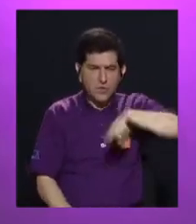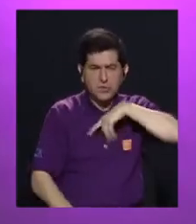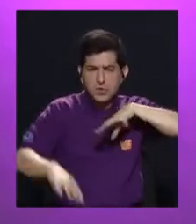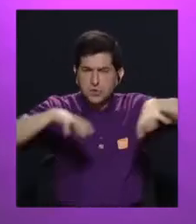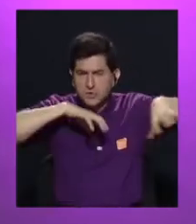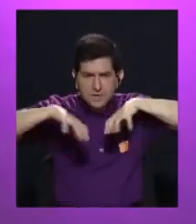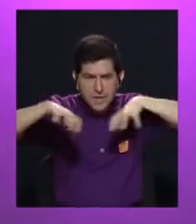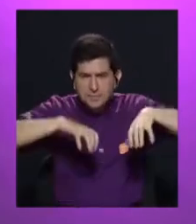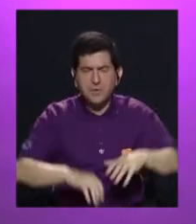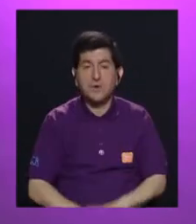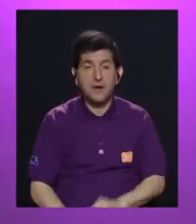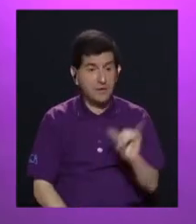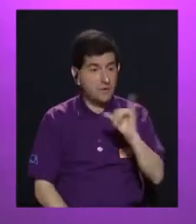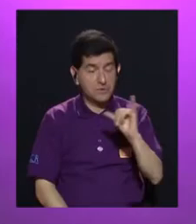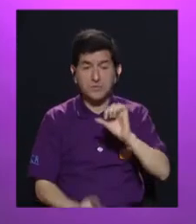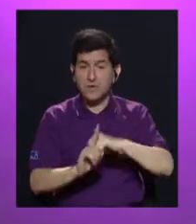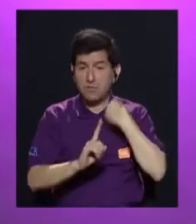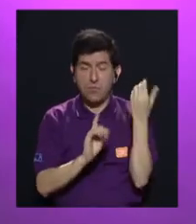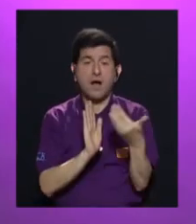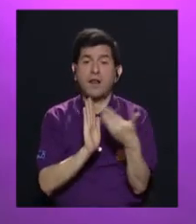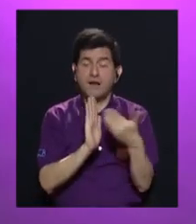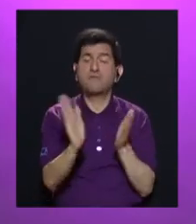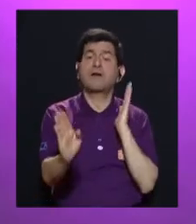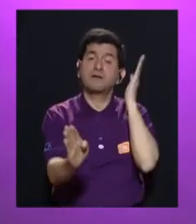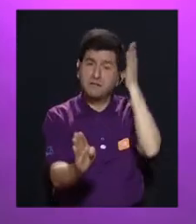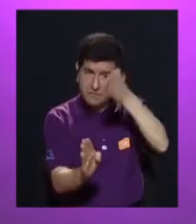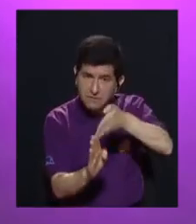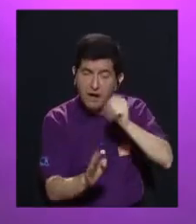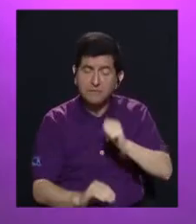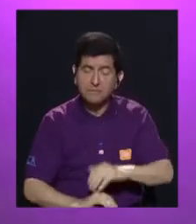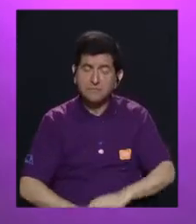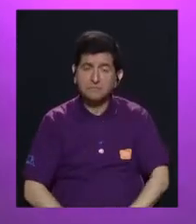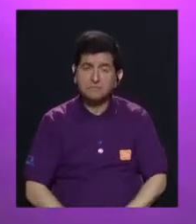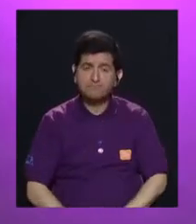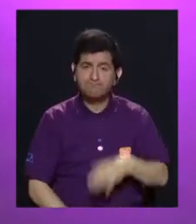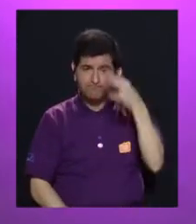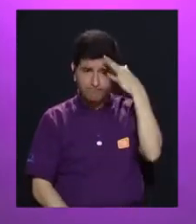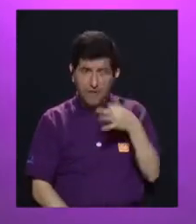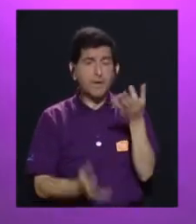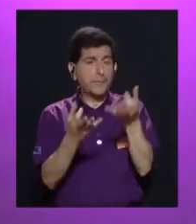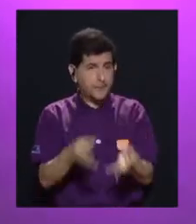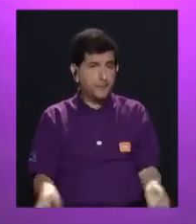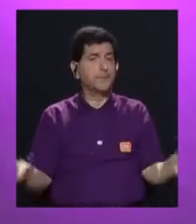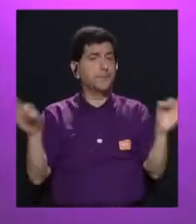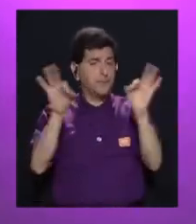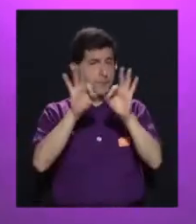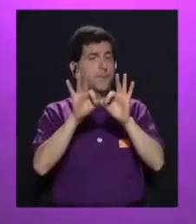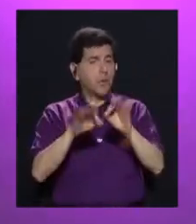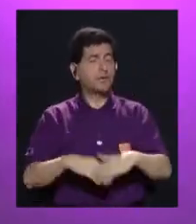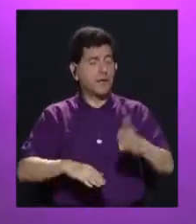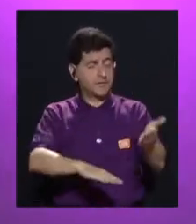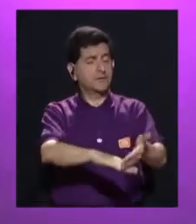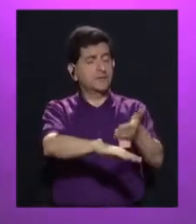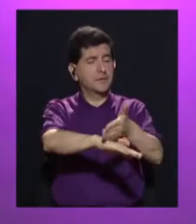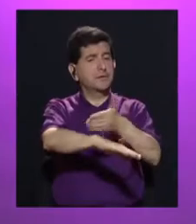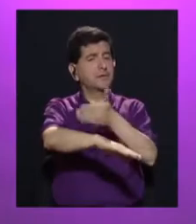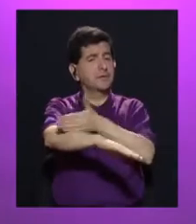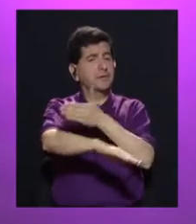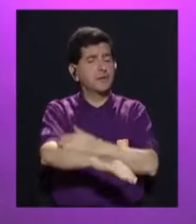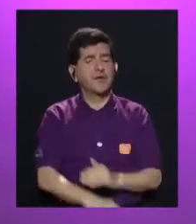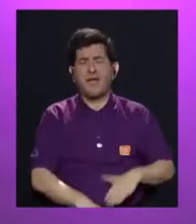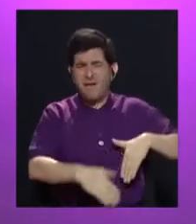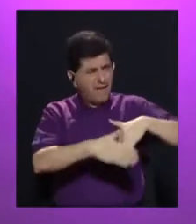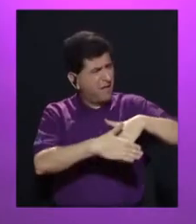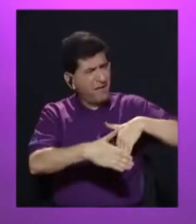este eso también es algo que nos afecta directamente entonces nos parece muy importante que podamos avanzar en desentrabar